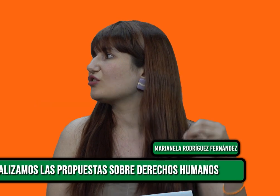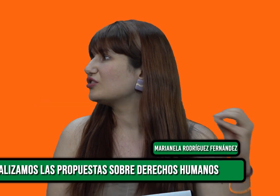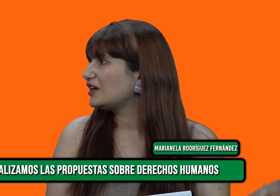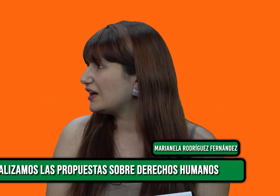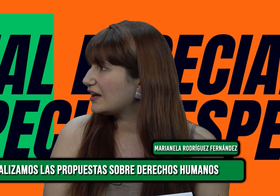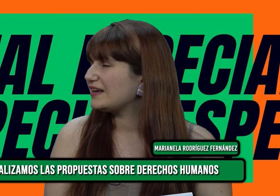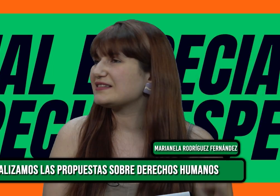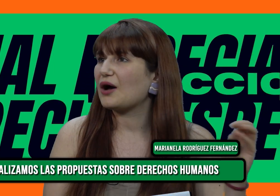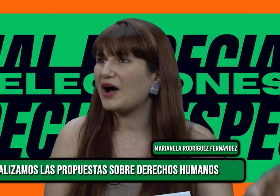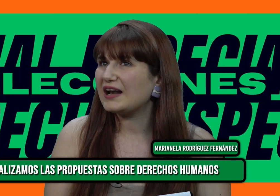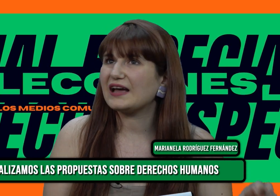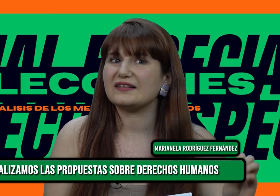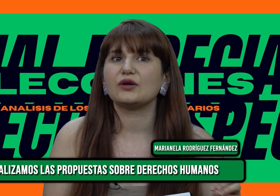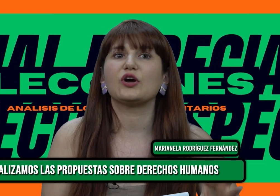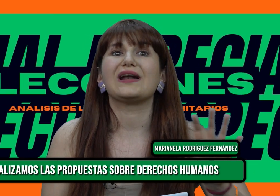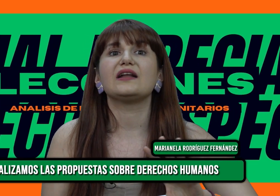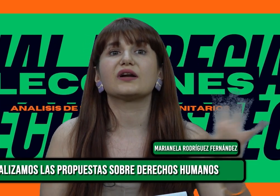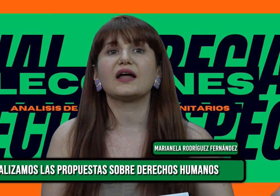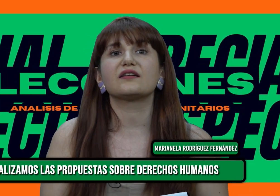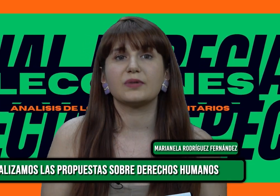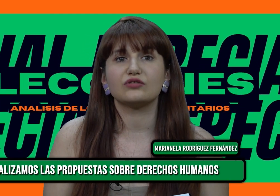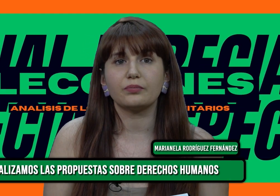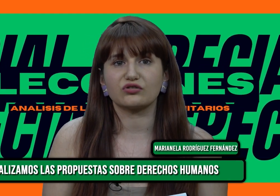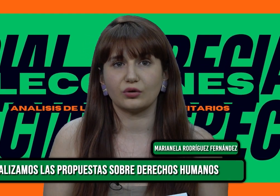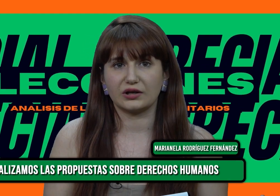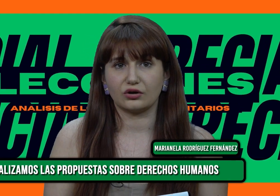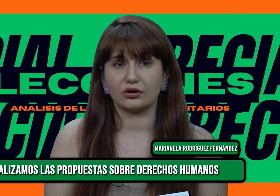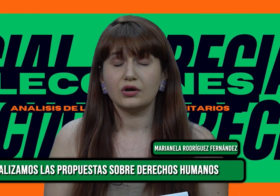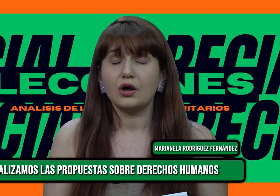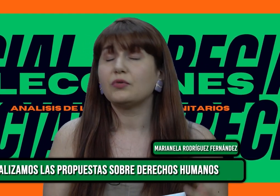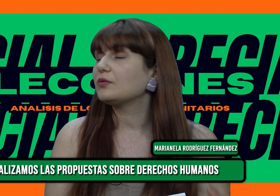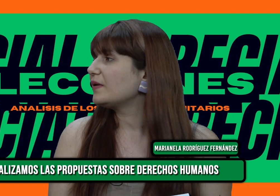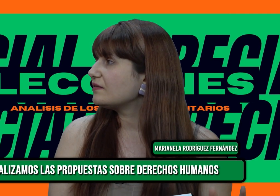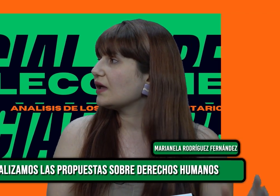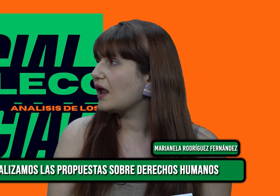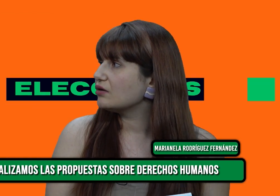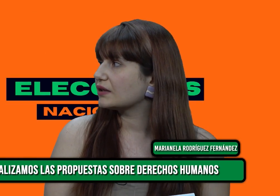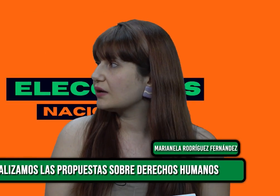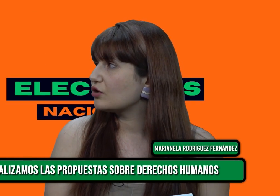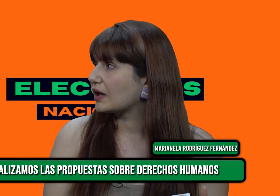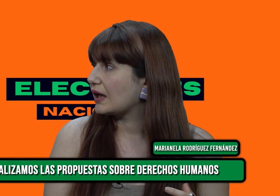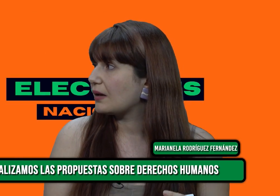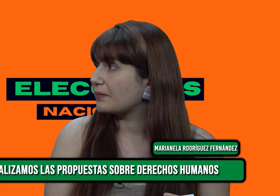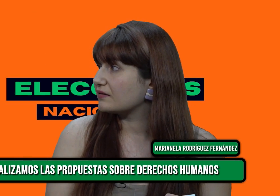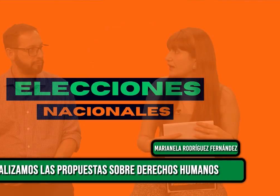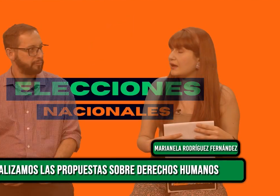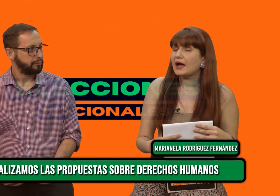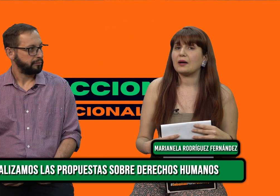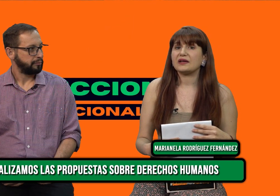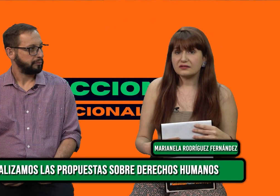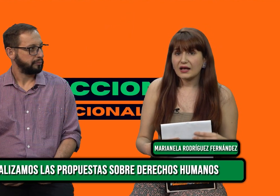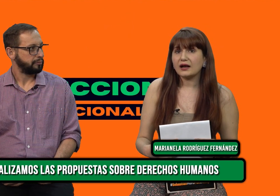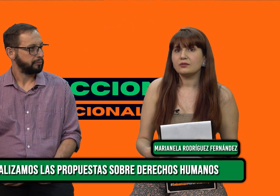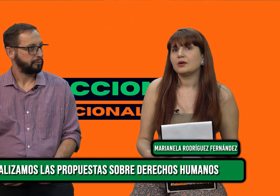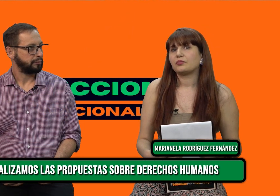se sostiene y se avala de decir, bueno, la libertad de expresión por sobre todo. Bueno, me parece que es algo que tenemos que empezar